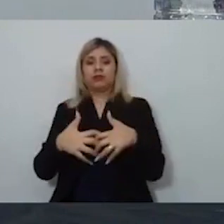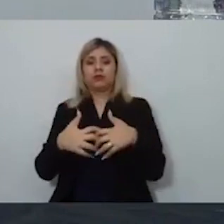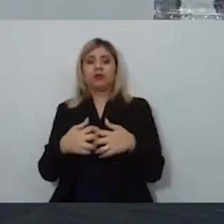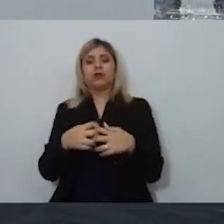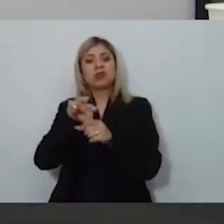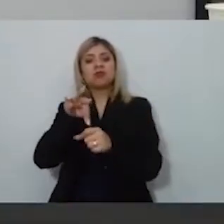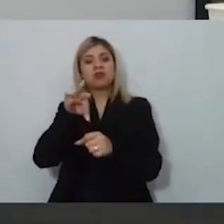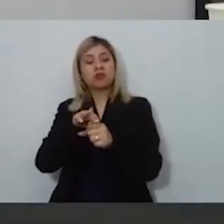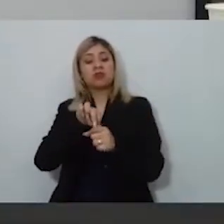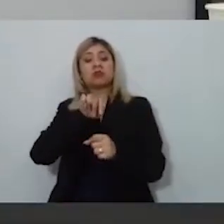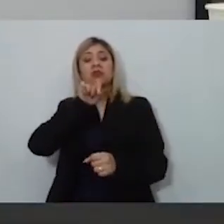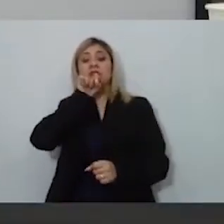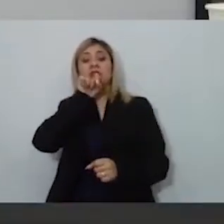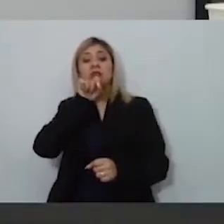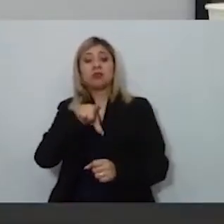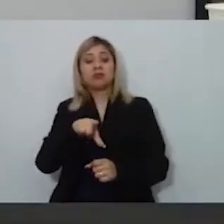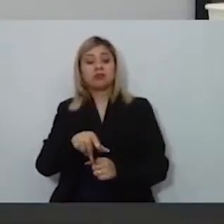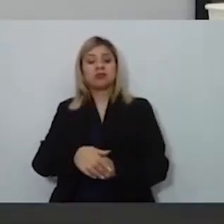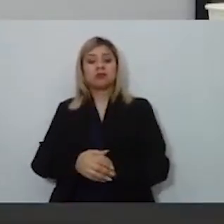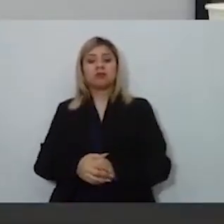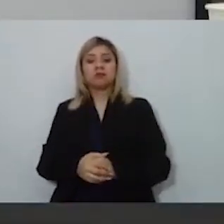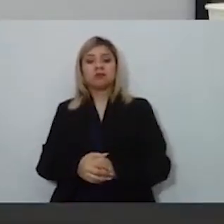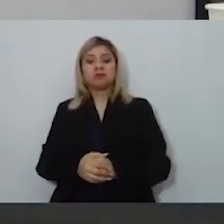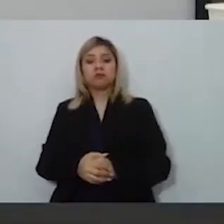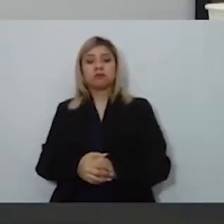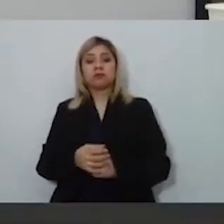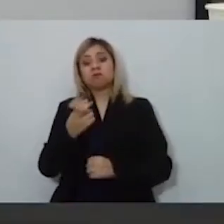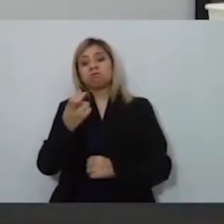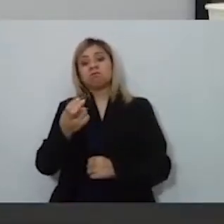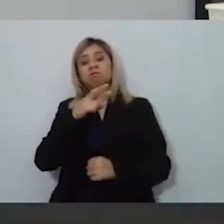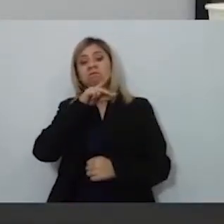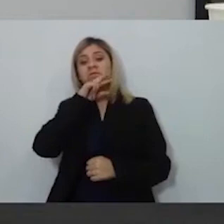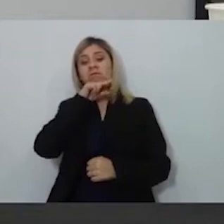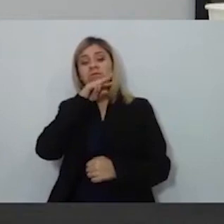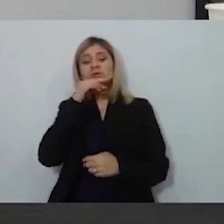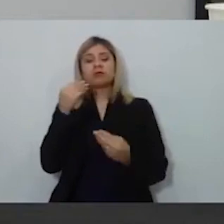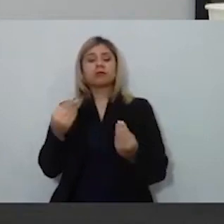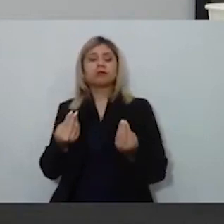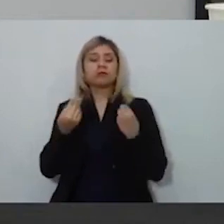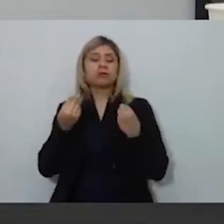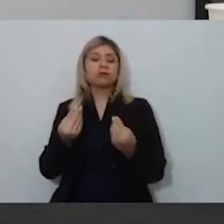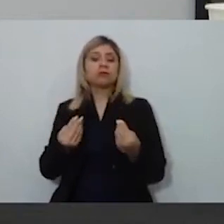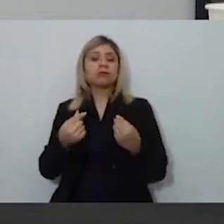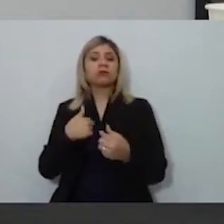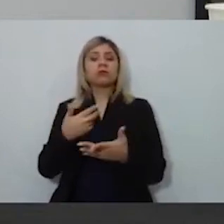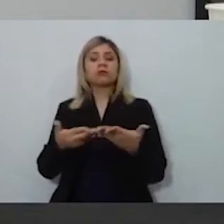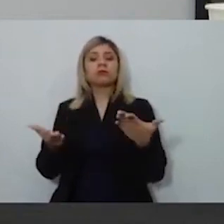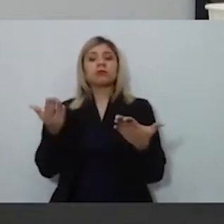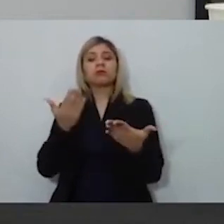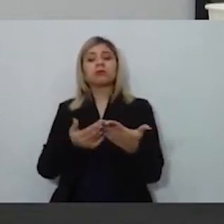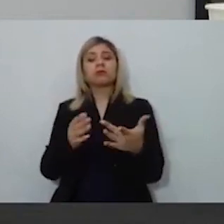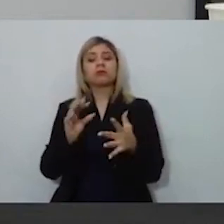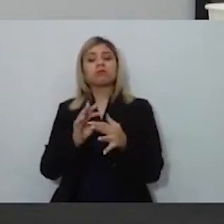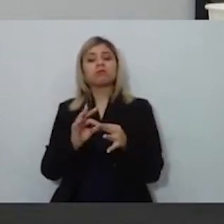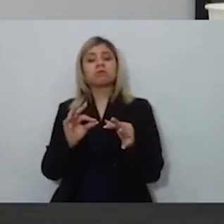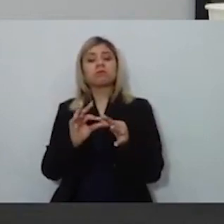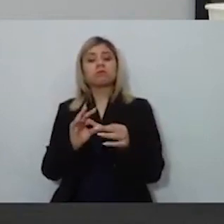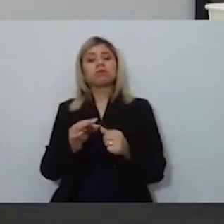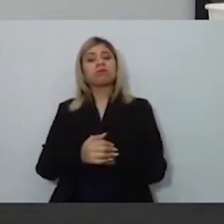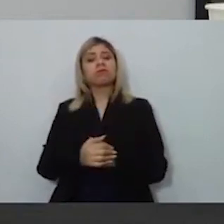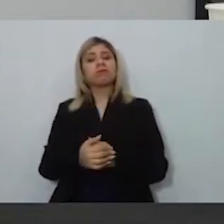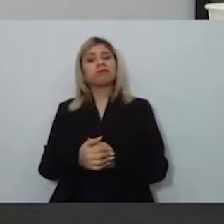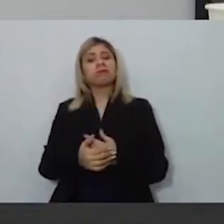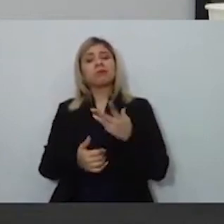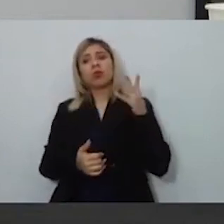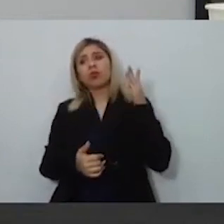ciudadana el representante del partido Morena Jorge mendoza Ruiz afirmó que es un atropello a los derechos políticos de los